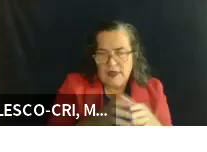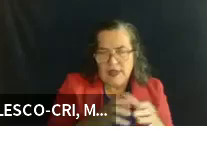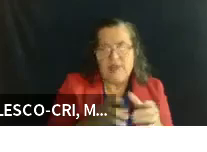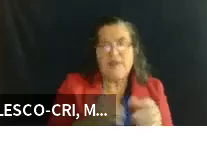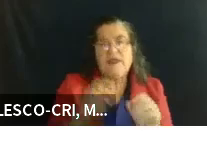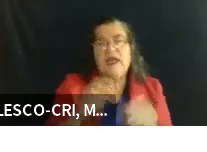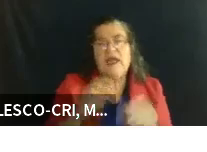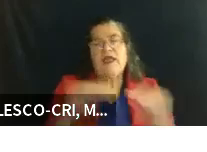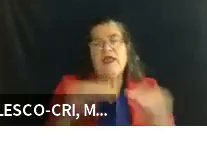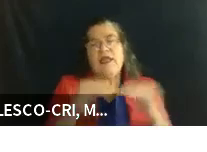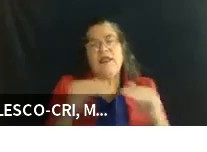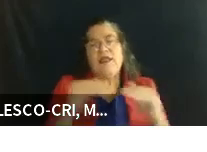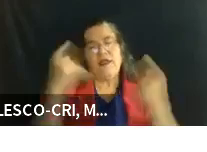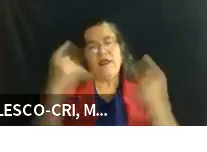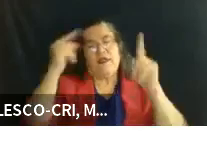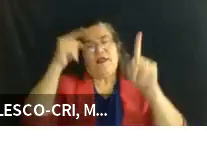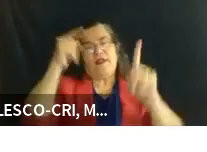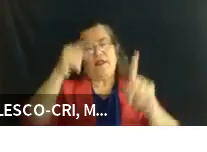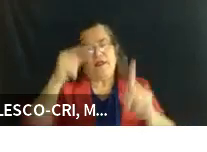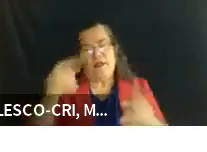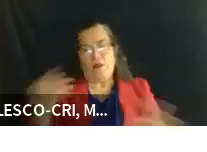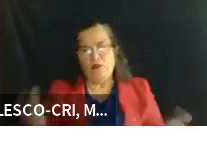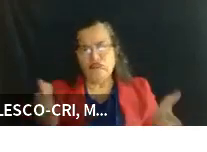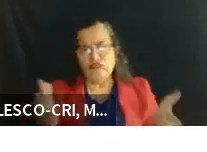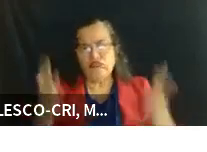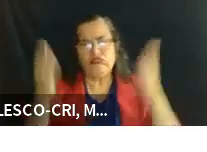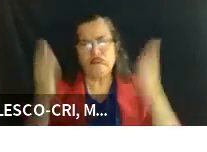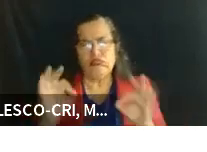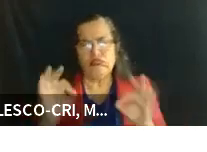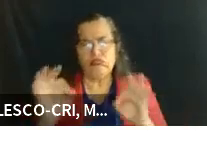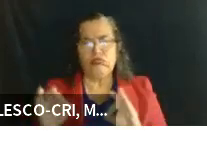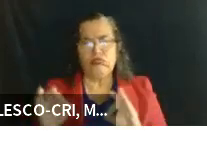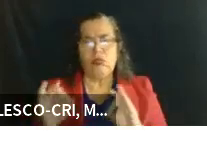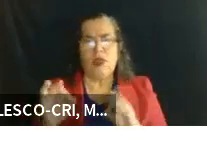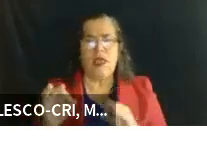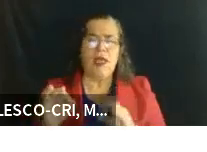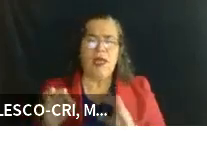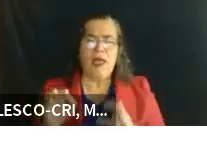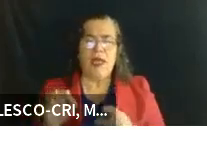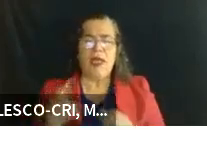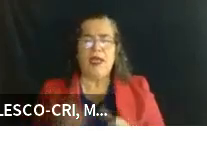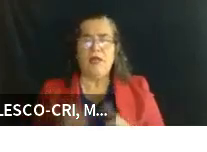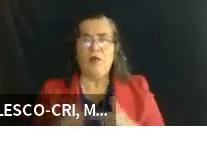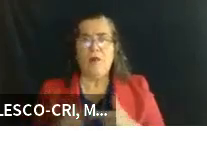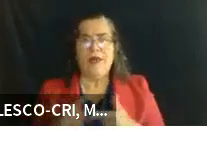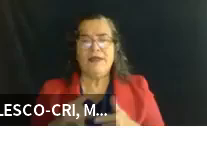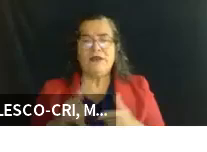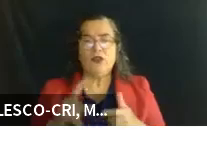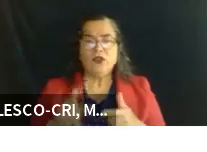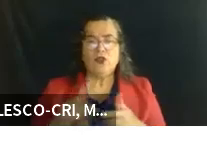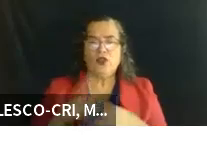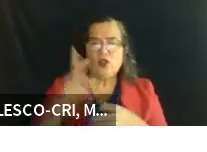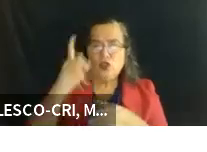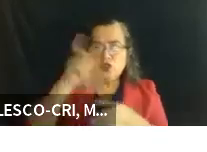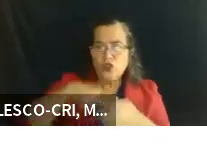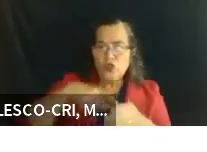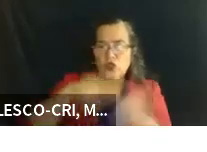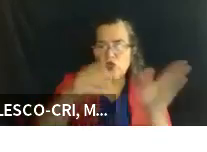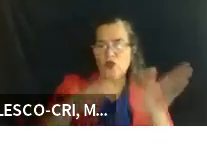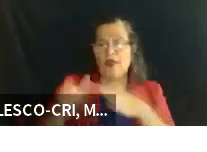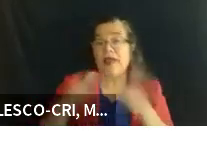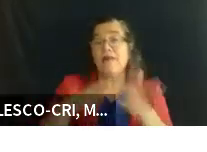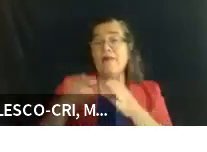que tributa esa asignatura o espacio curricular en el momento en que se inserta en el plan de